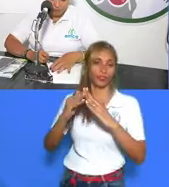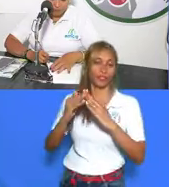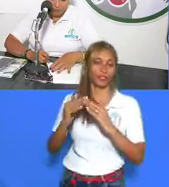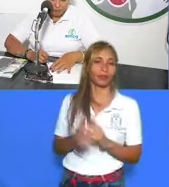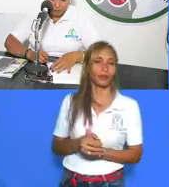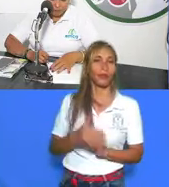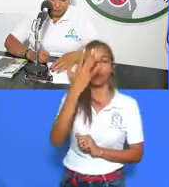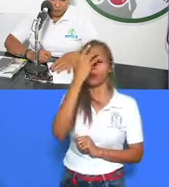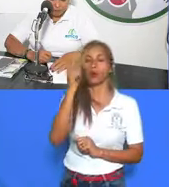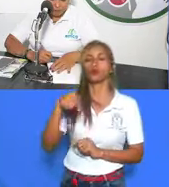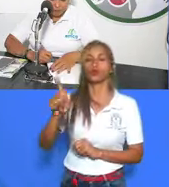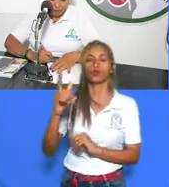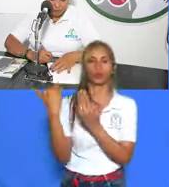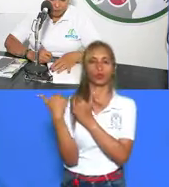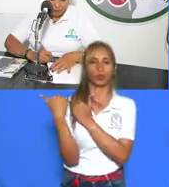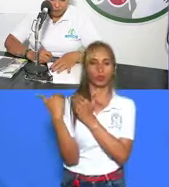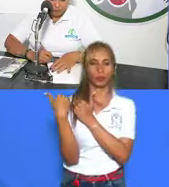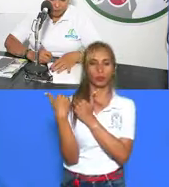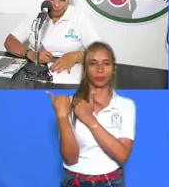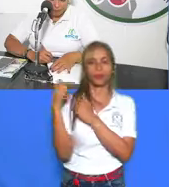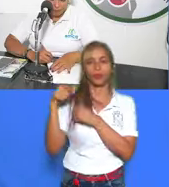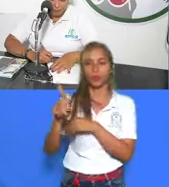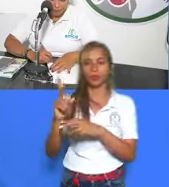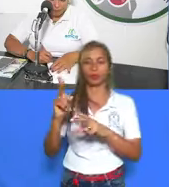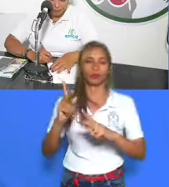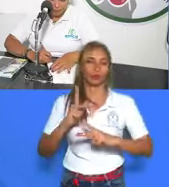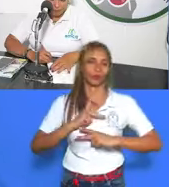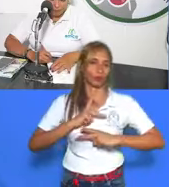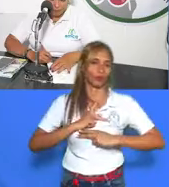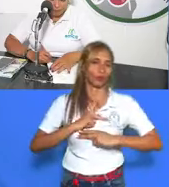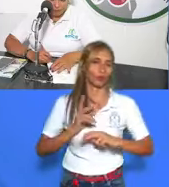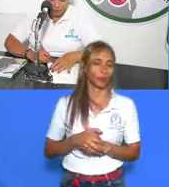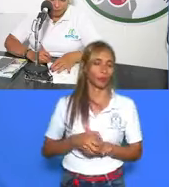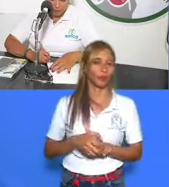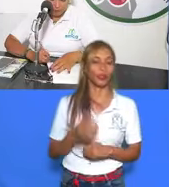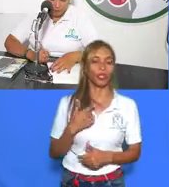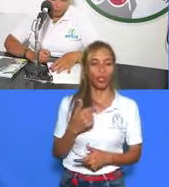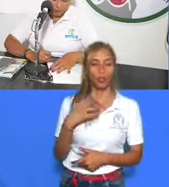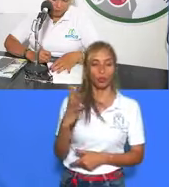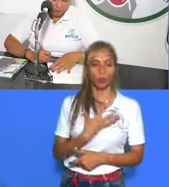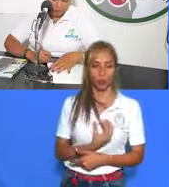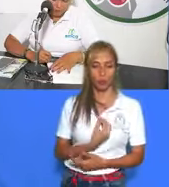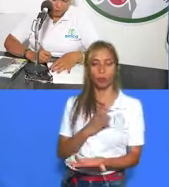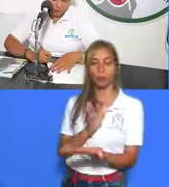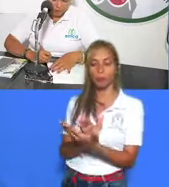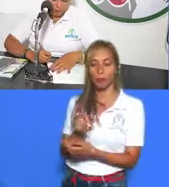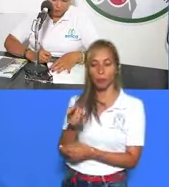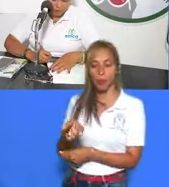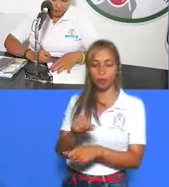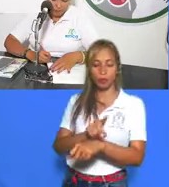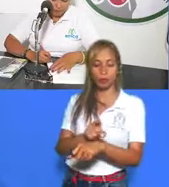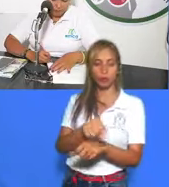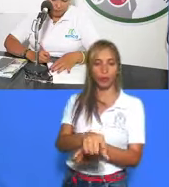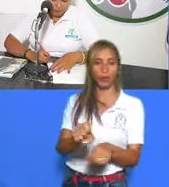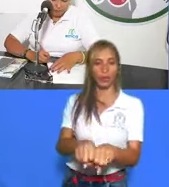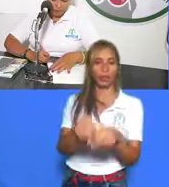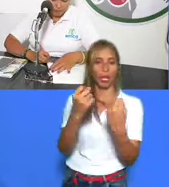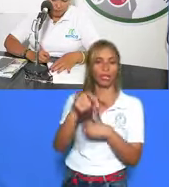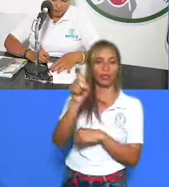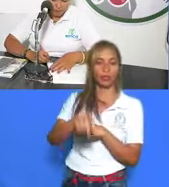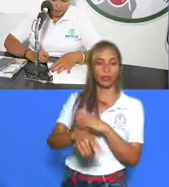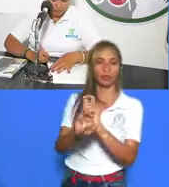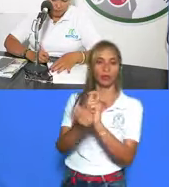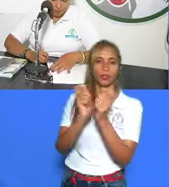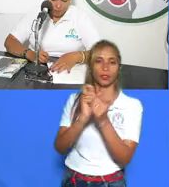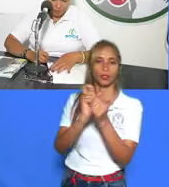y el propietario de ese medidor. Si nosotros vamos, su medidor está malo y ya lo debe cambiar, nosotros retiramos ese medidor,